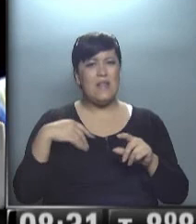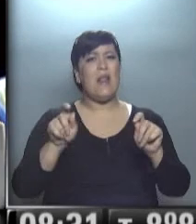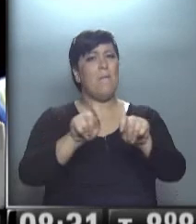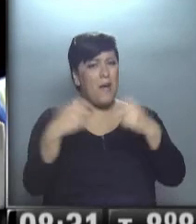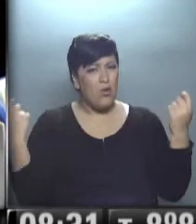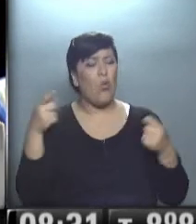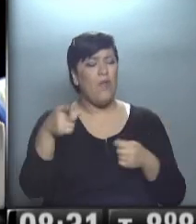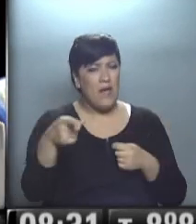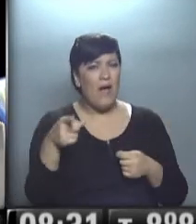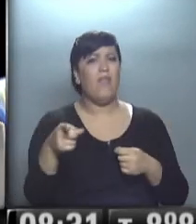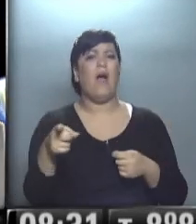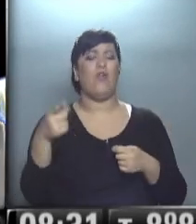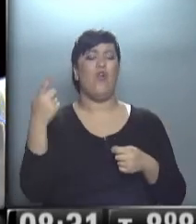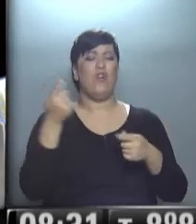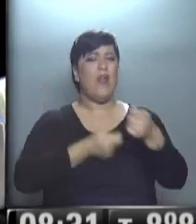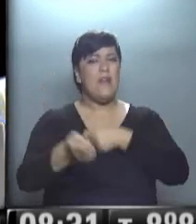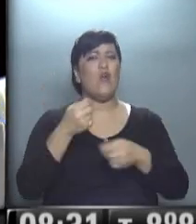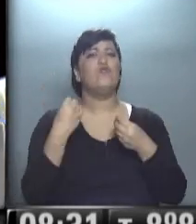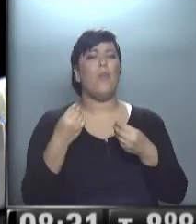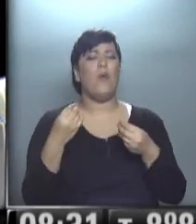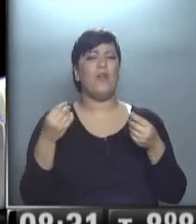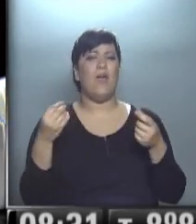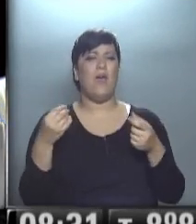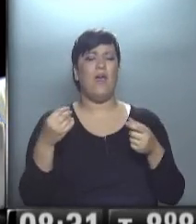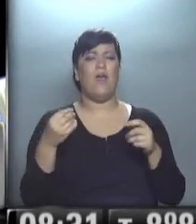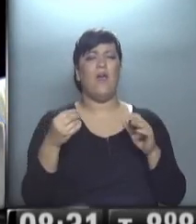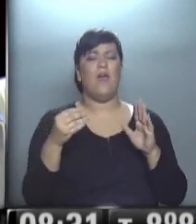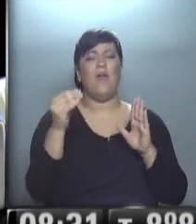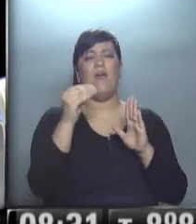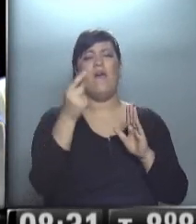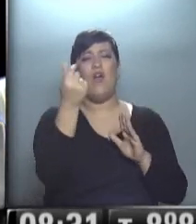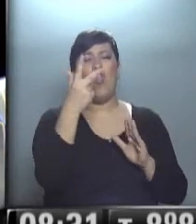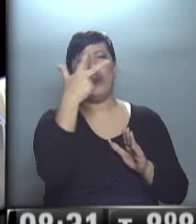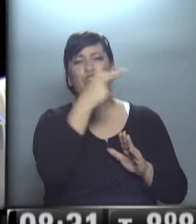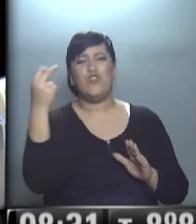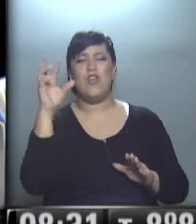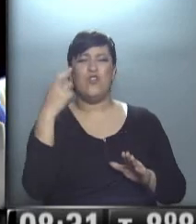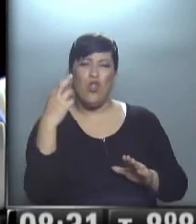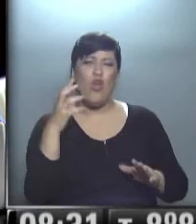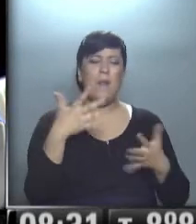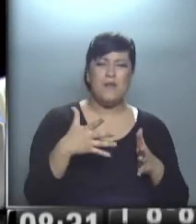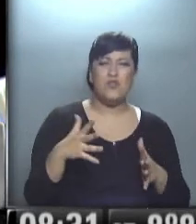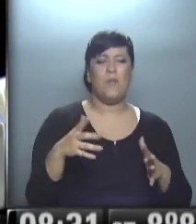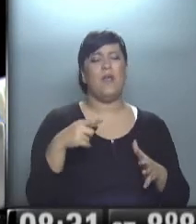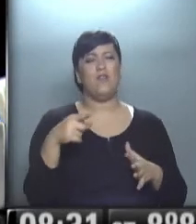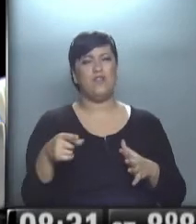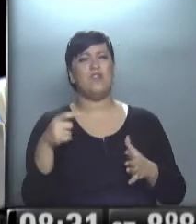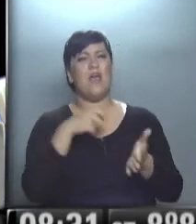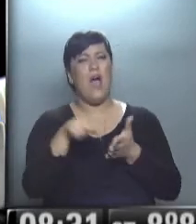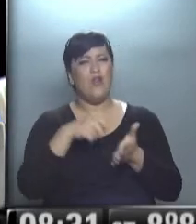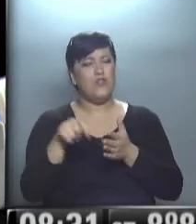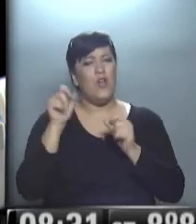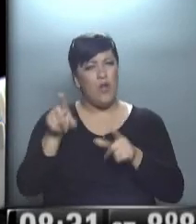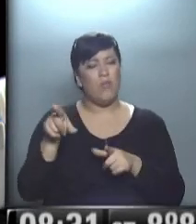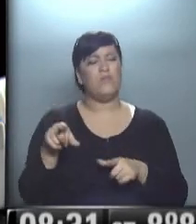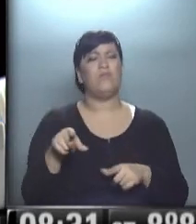porque hay una sobreventa de precios por más de 200 dólares o 200 dólares promedios ya los arroceros en particular